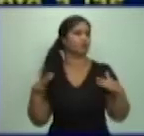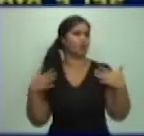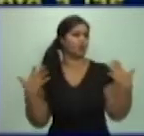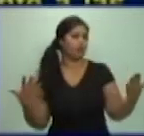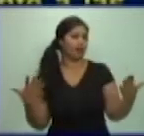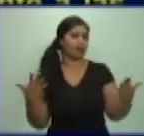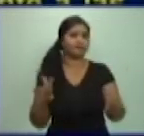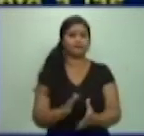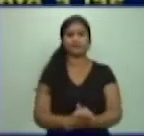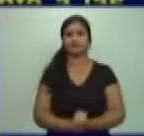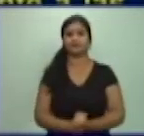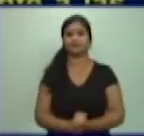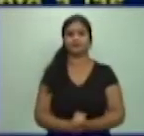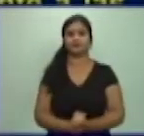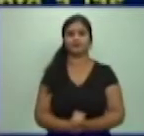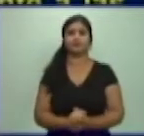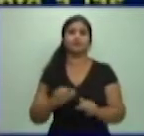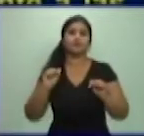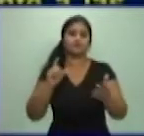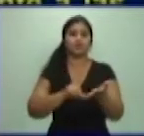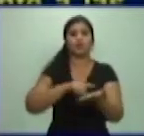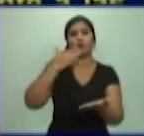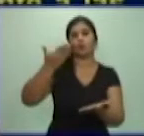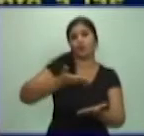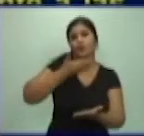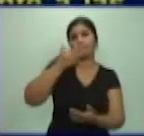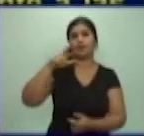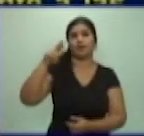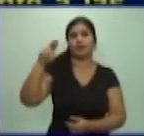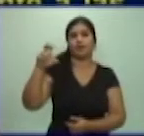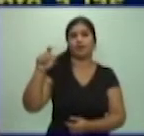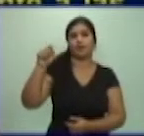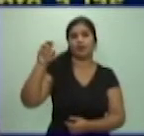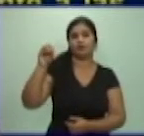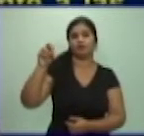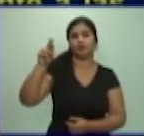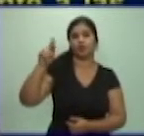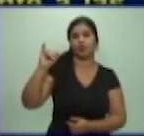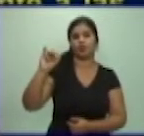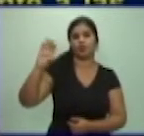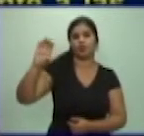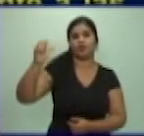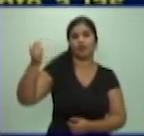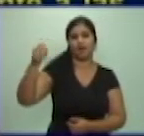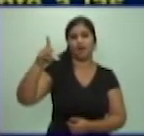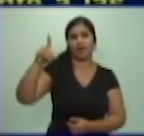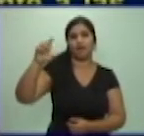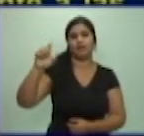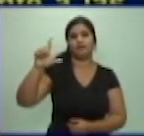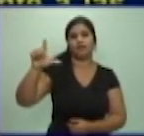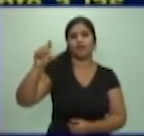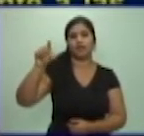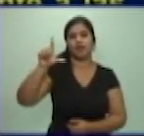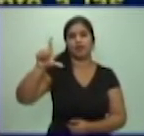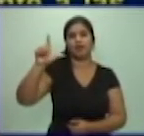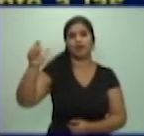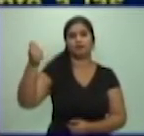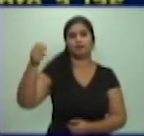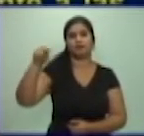vanas apariencias es el poema Retórica del llanto de Sor Juana Inés de la Cruz, que estudiamos en las clases del barroco.